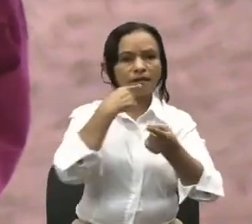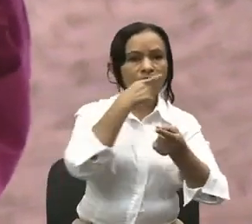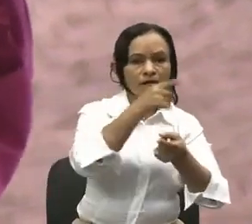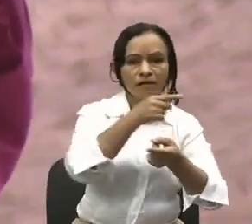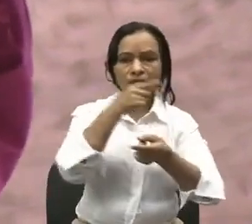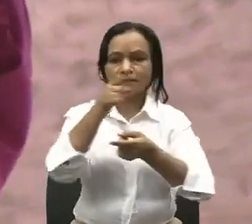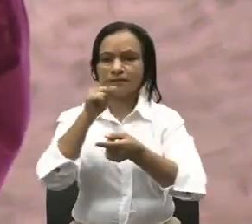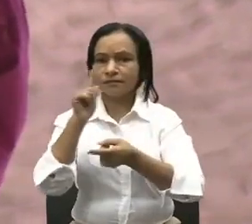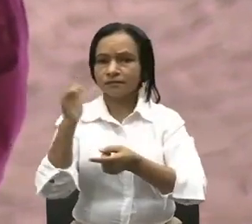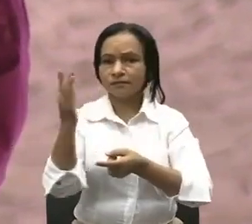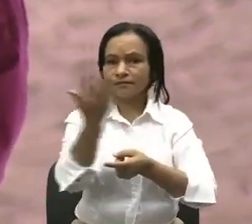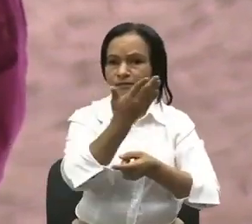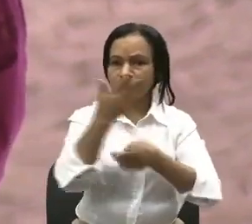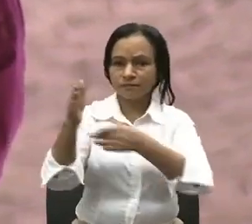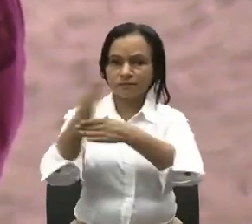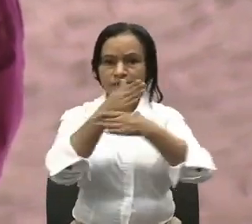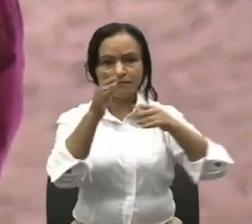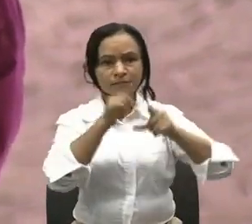por todos lados